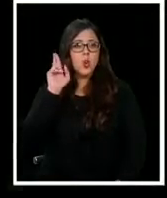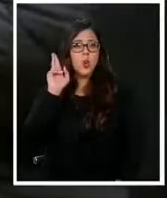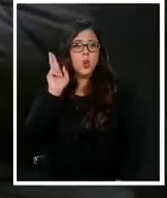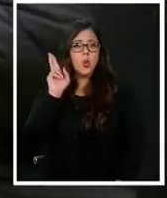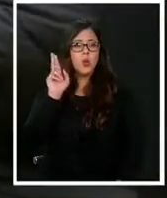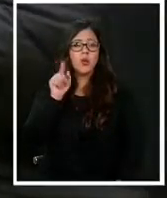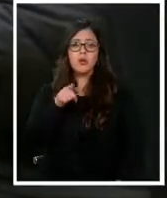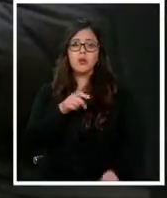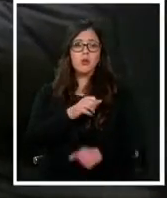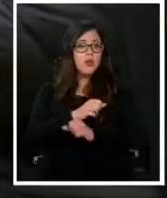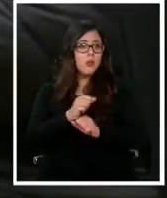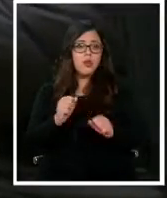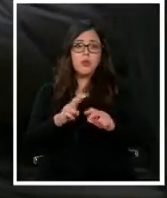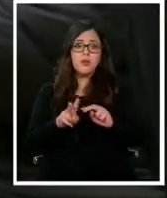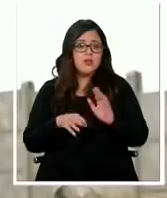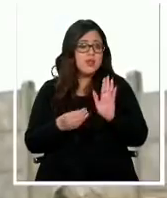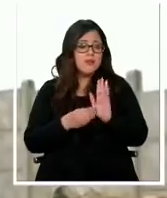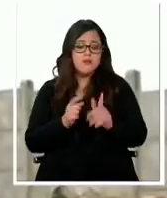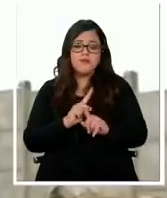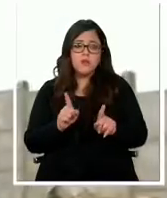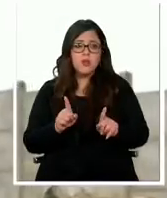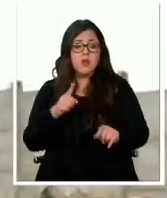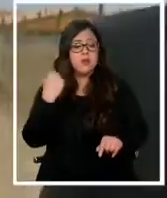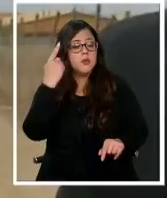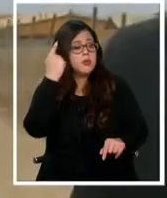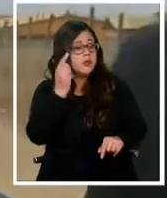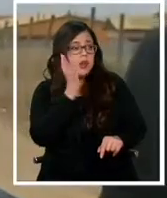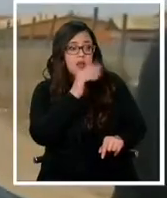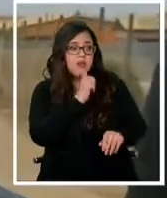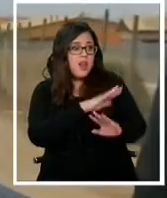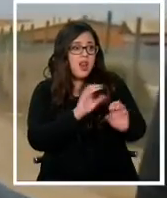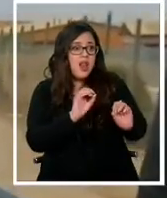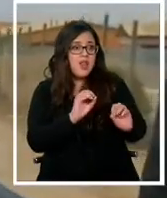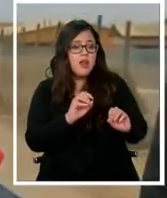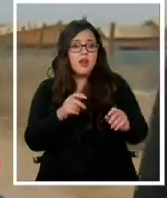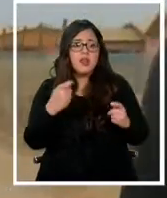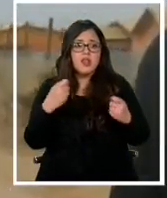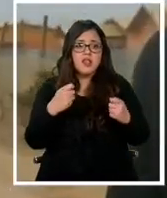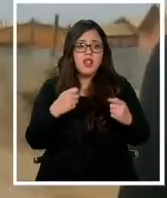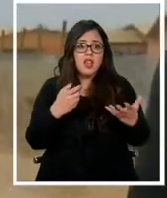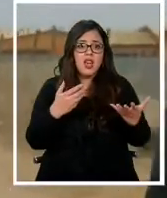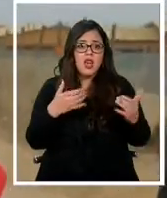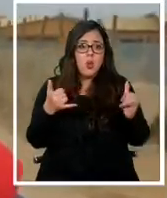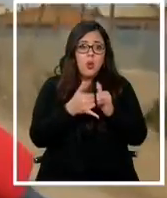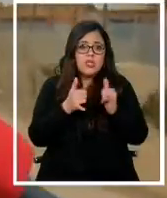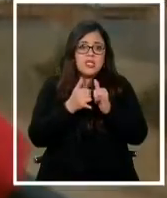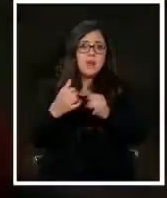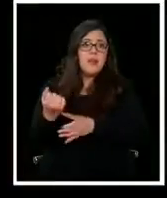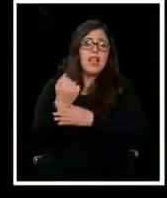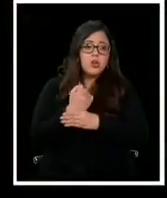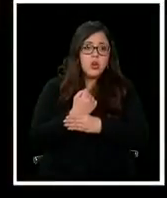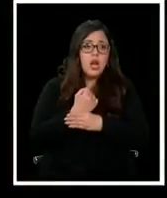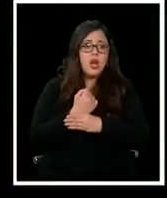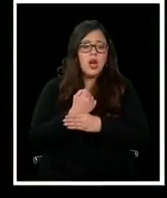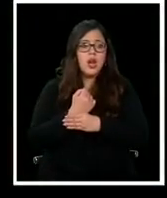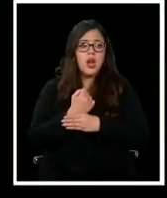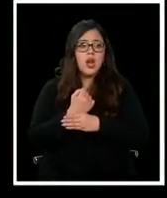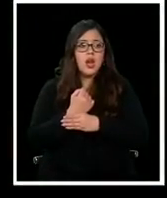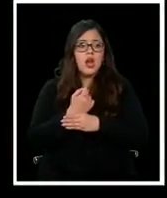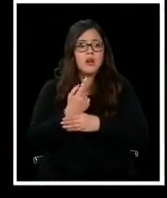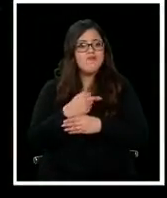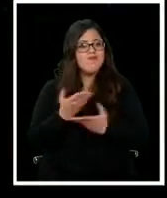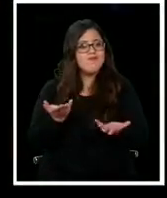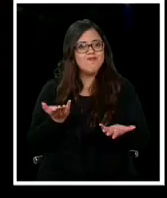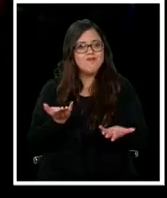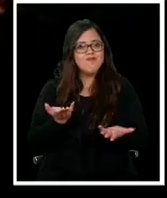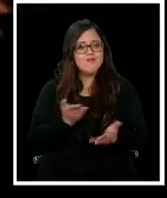No pudimos hacer más nosotros tampoco. Pensábamos que no había nadie. Y tratar de llamar por WhatsApp a que la gente viniera a ayudar, pero era demasiado